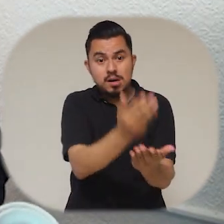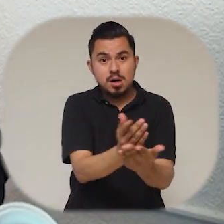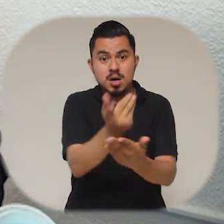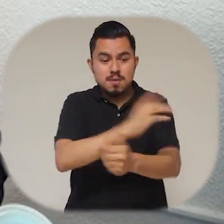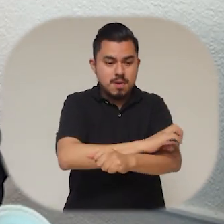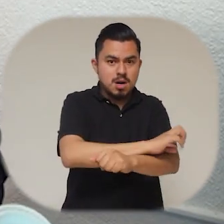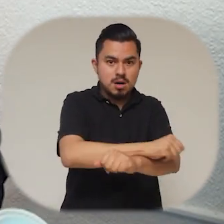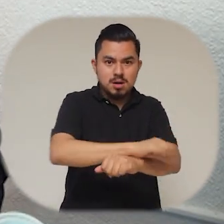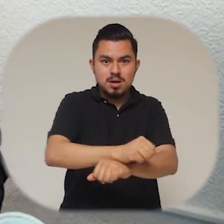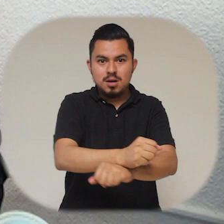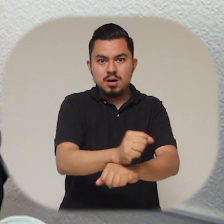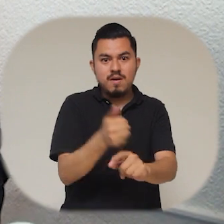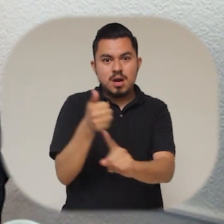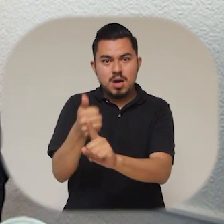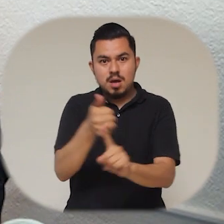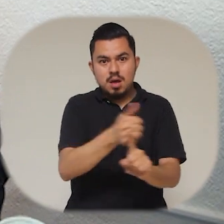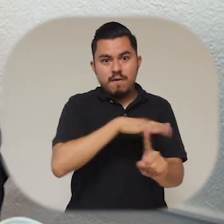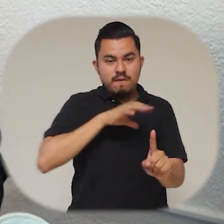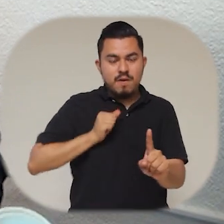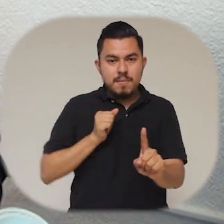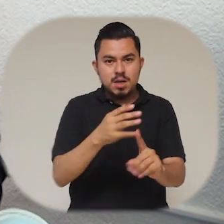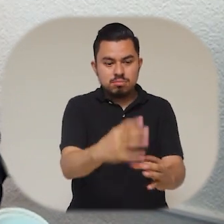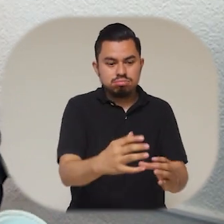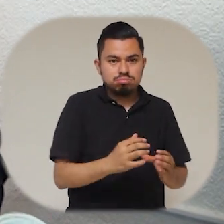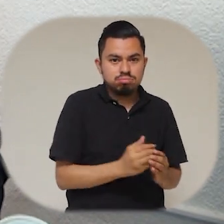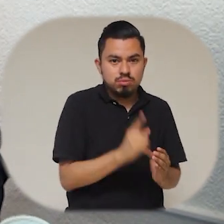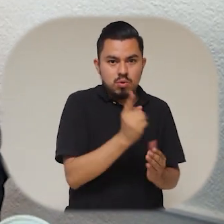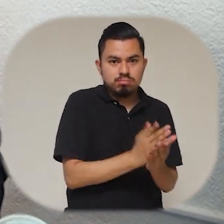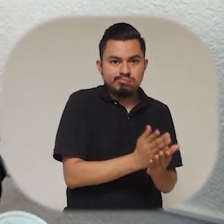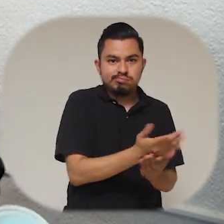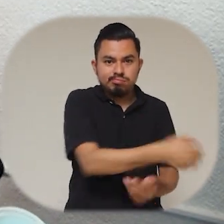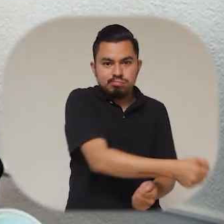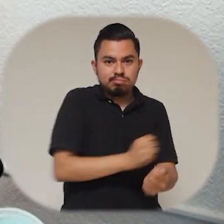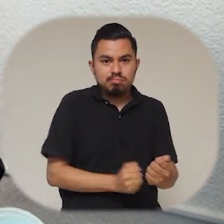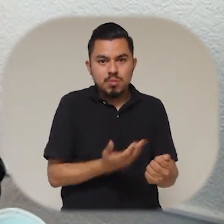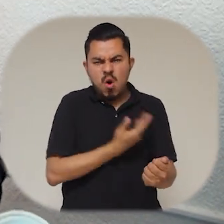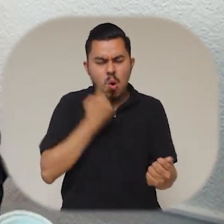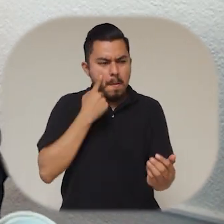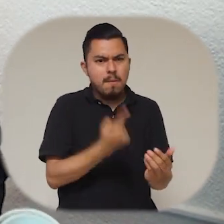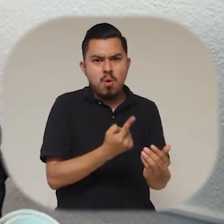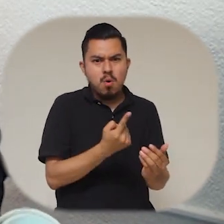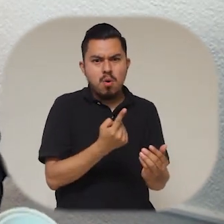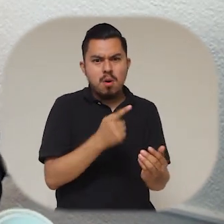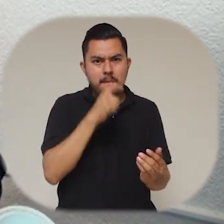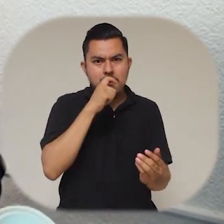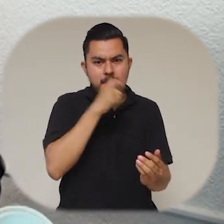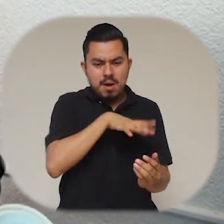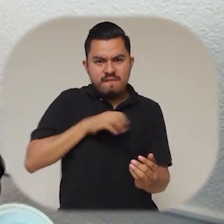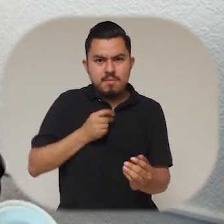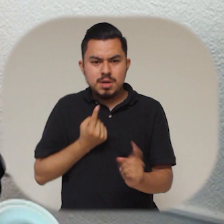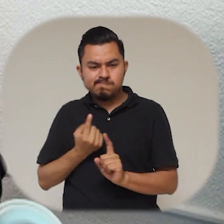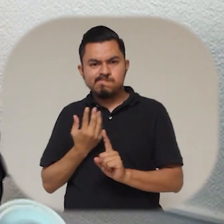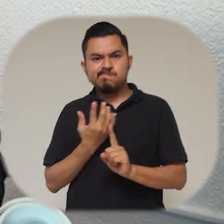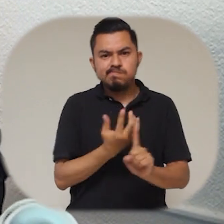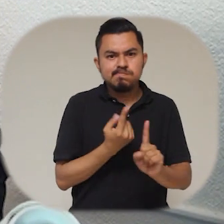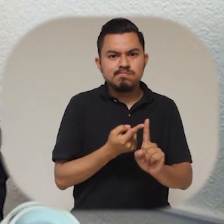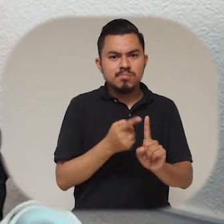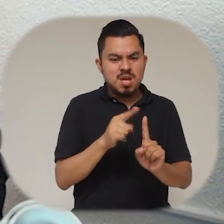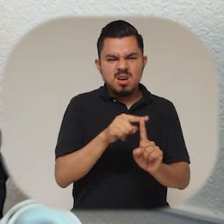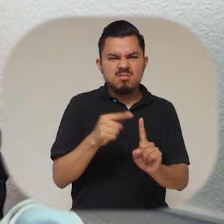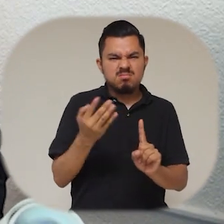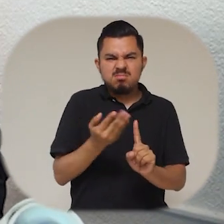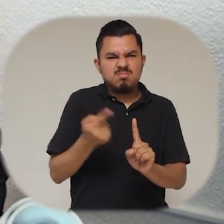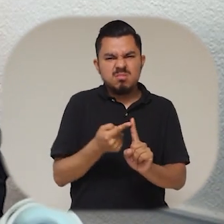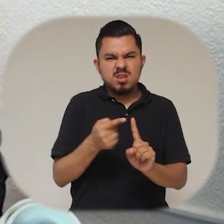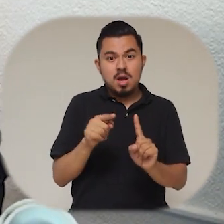los sacerdotes. También vemos que se eligieron a Aarón y a sus hijos para sacerdotes para